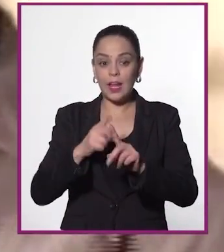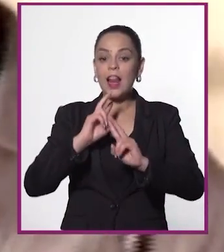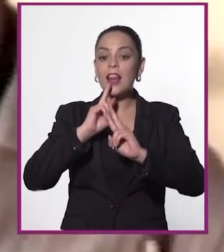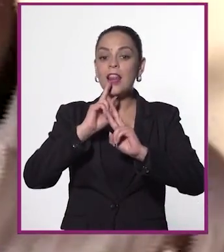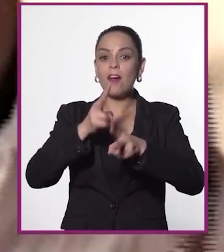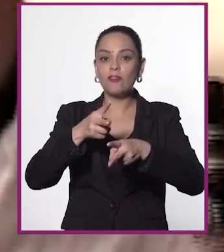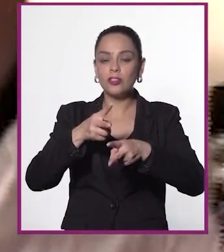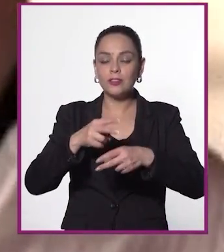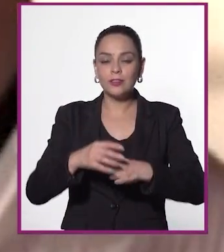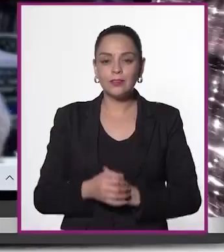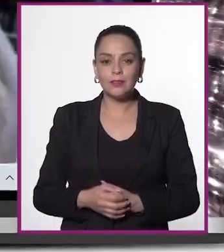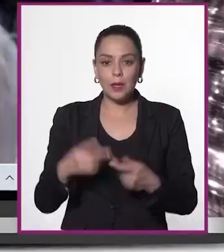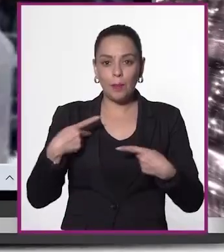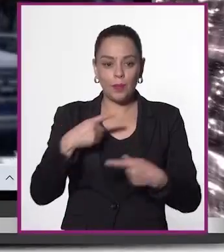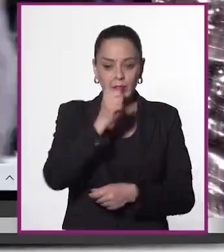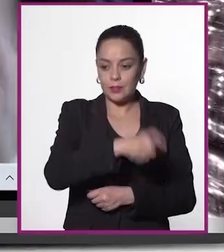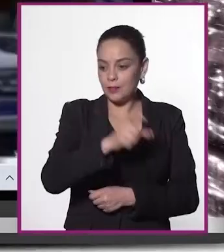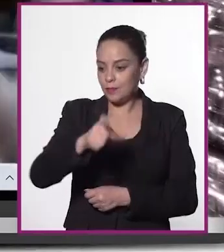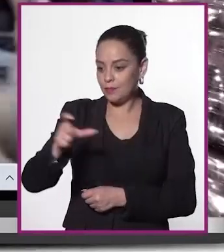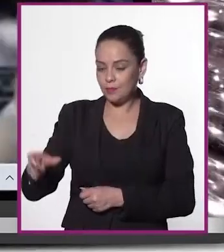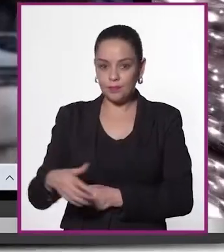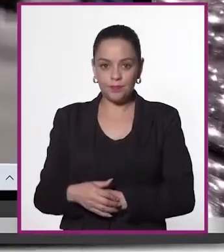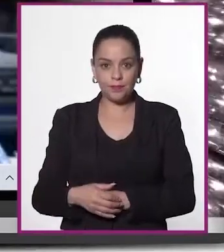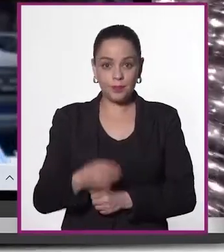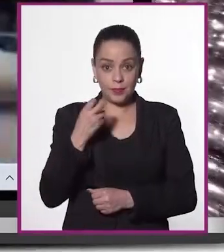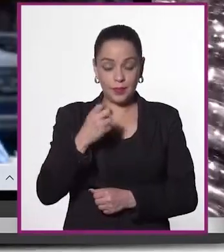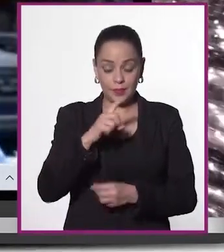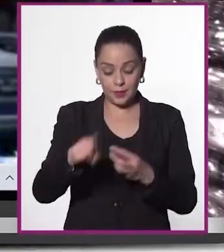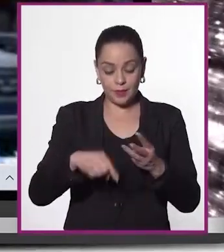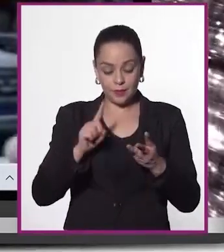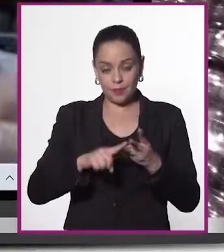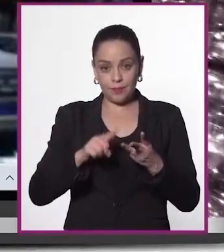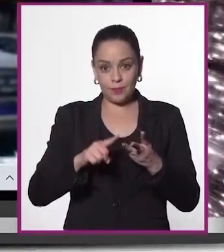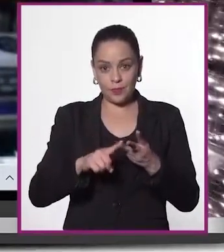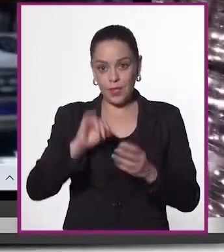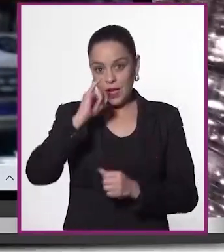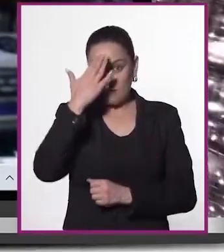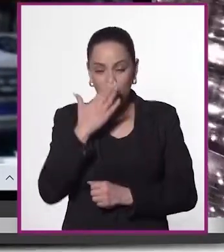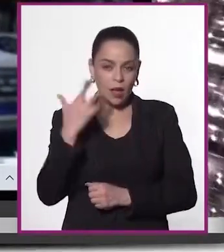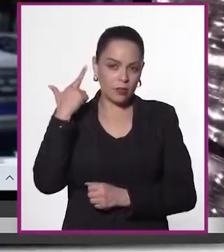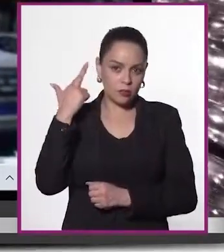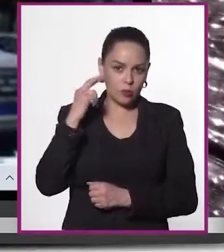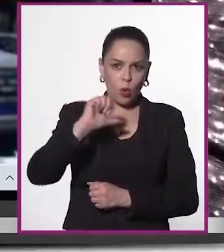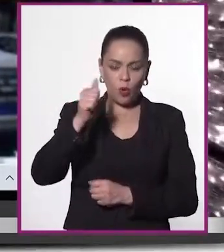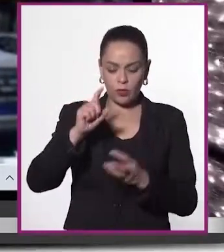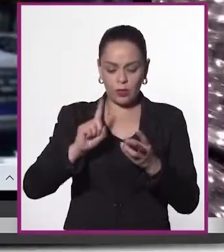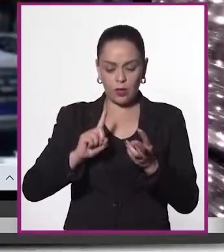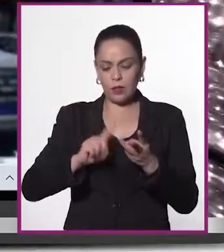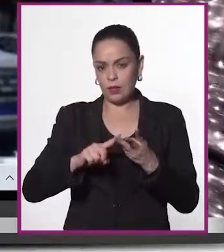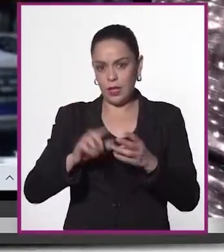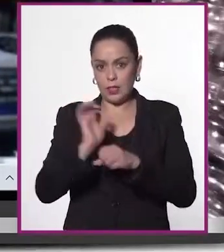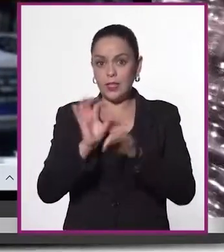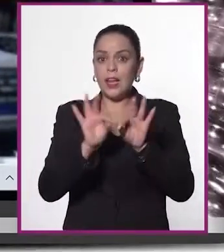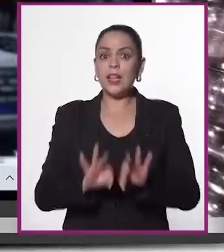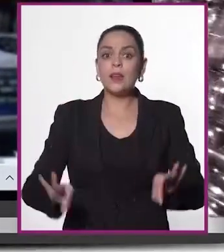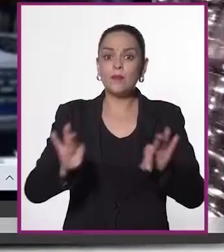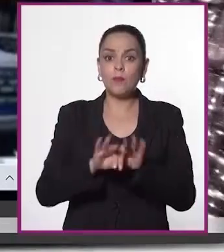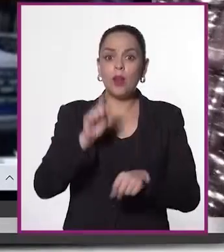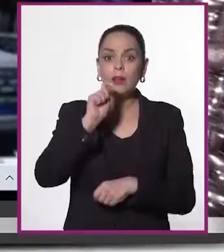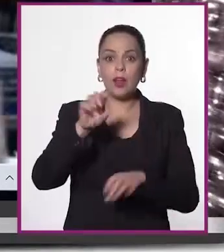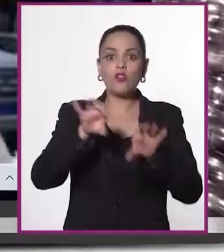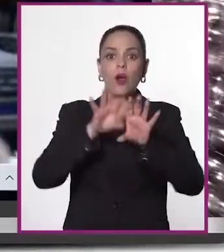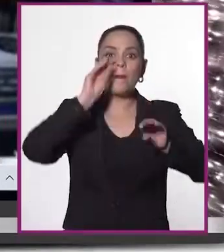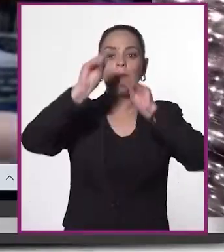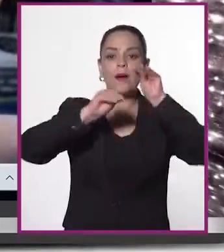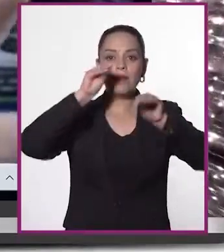los personajes. Después, el tercer elemento, además de la imagen y el sonido, en el cine es muy importante el montaje,